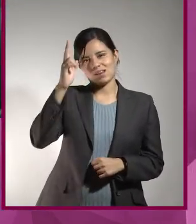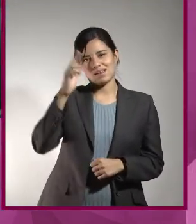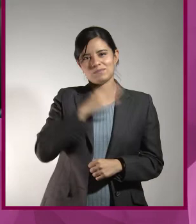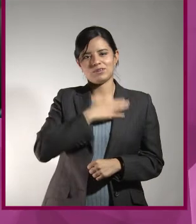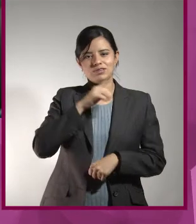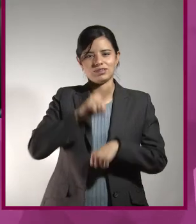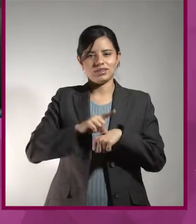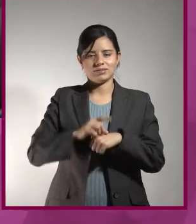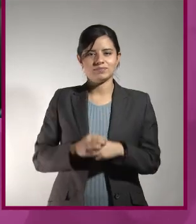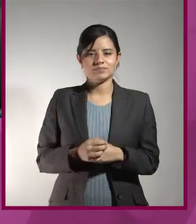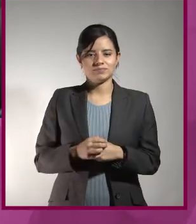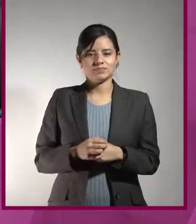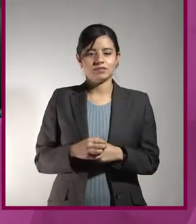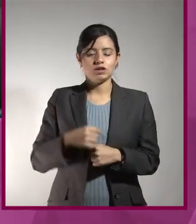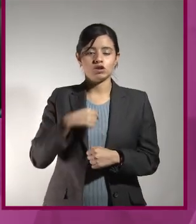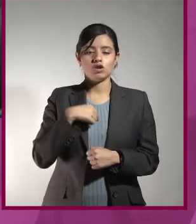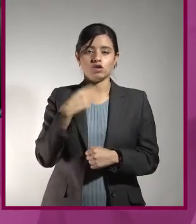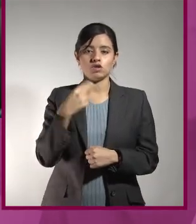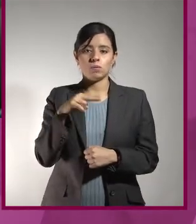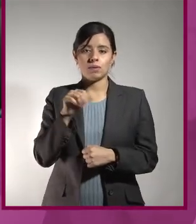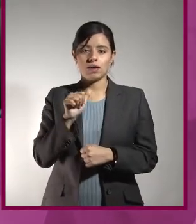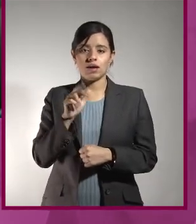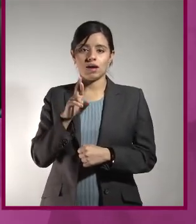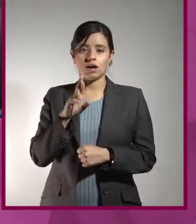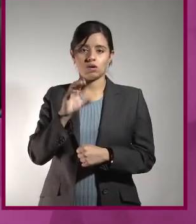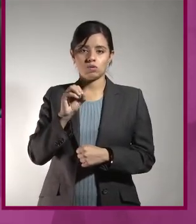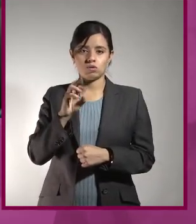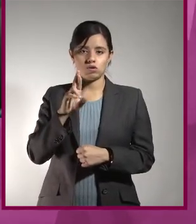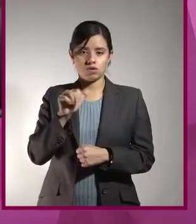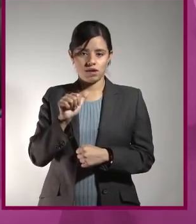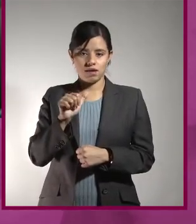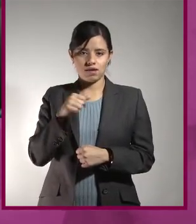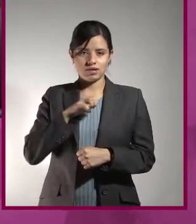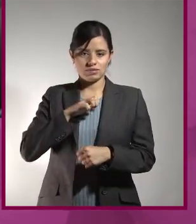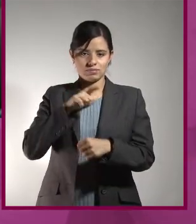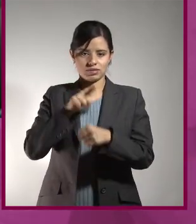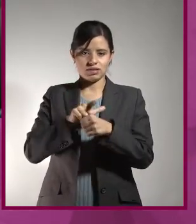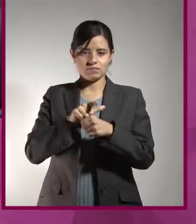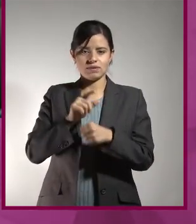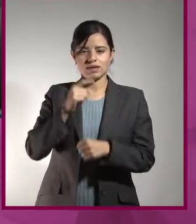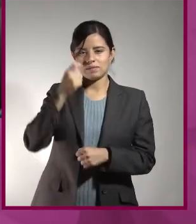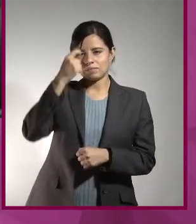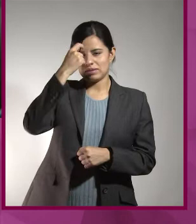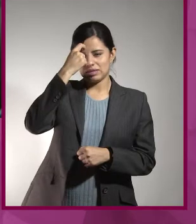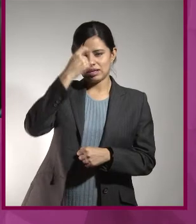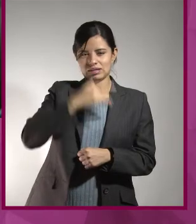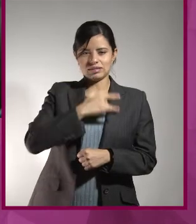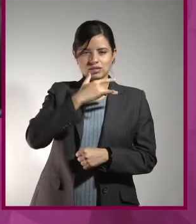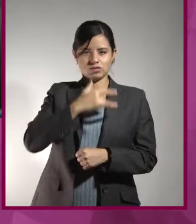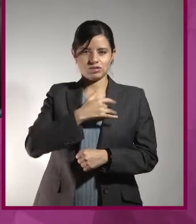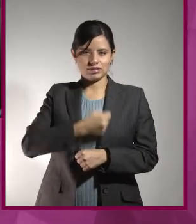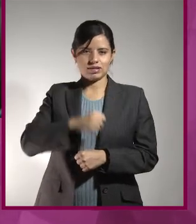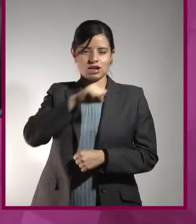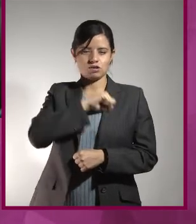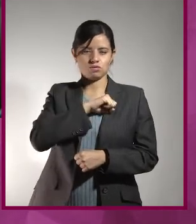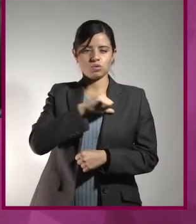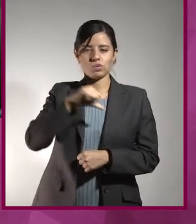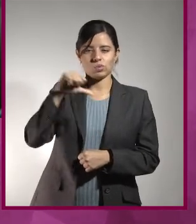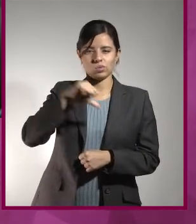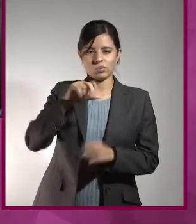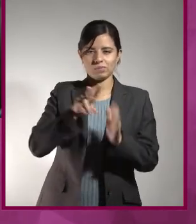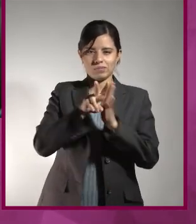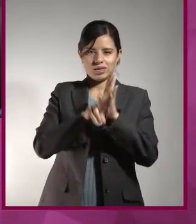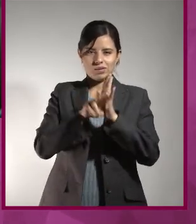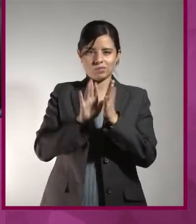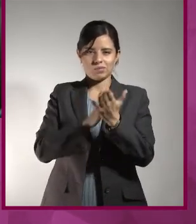Hola, buenos días. Me llamo Aurora, soy especialista en salud emocional y hoy les quiero proponer